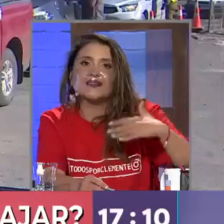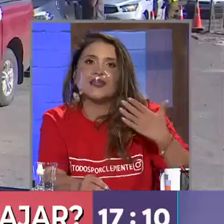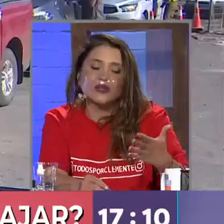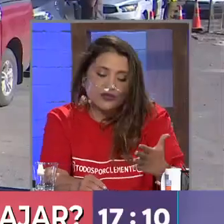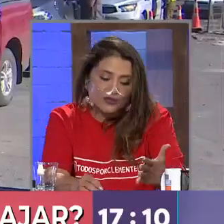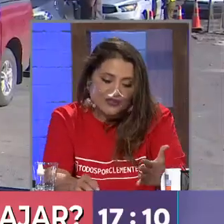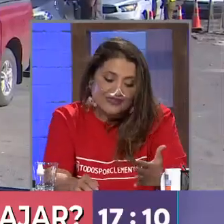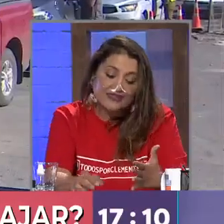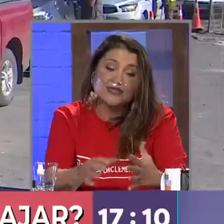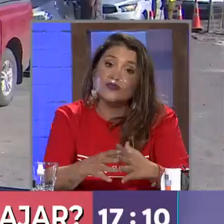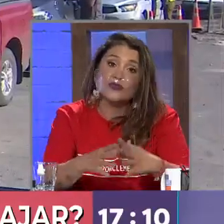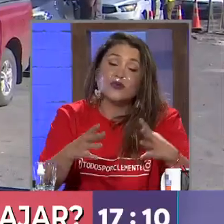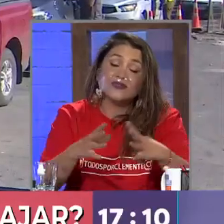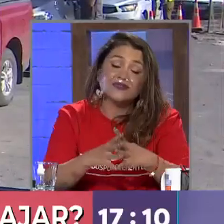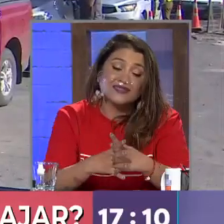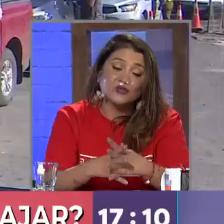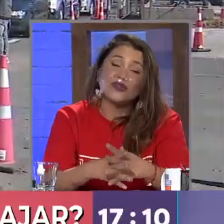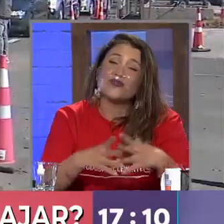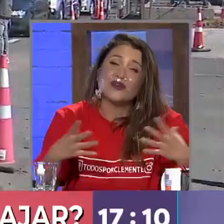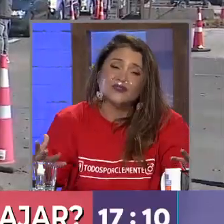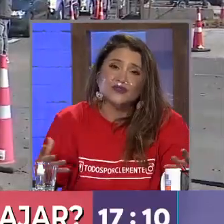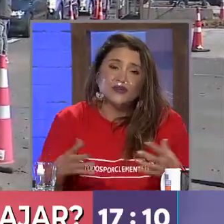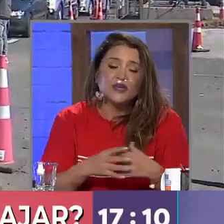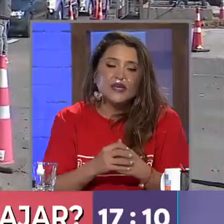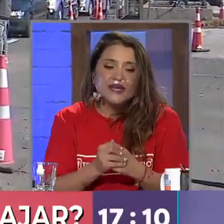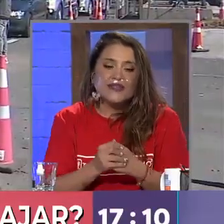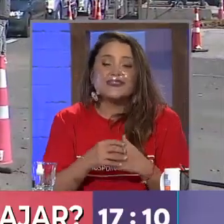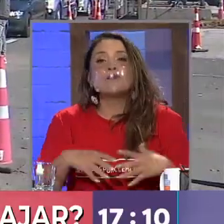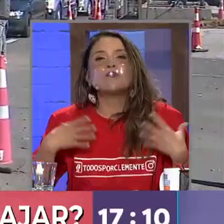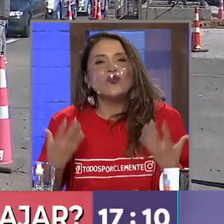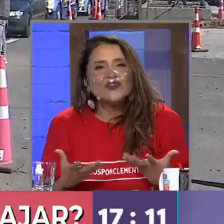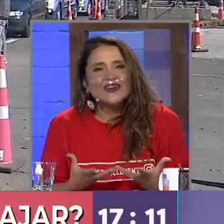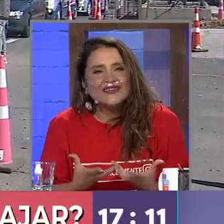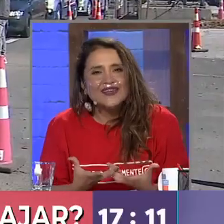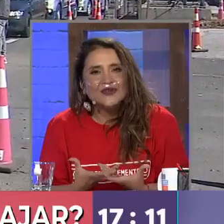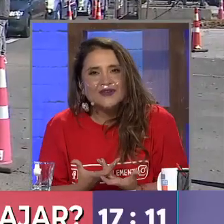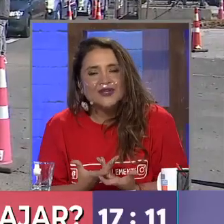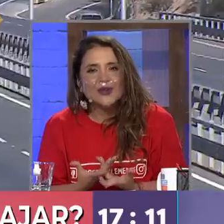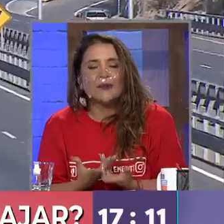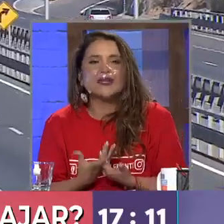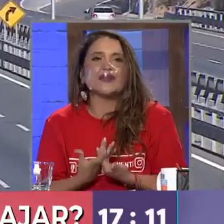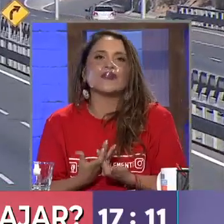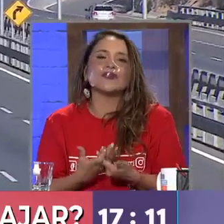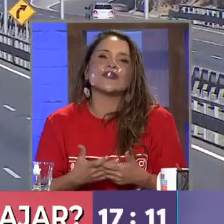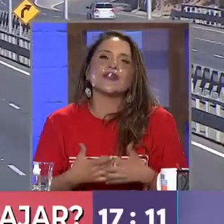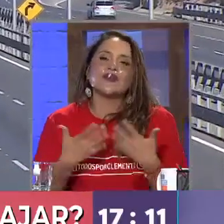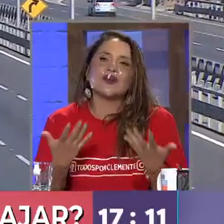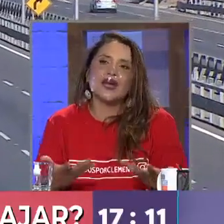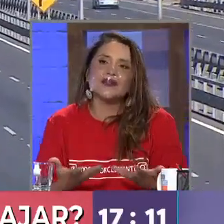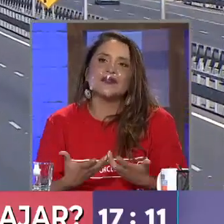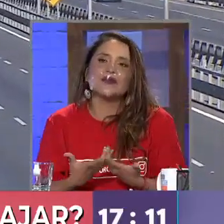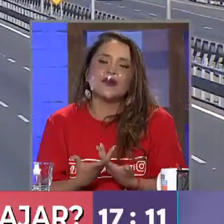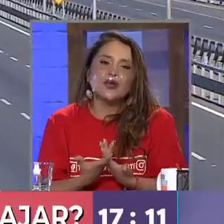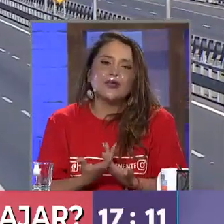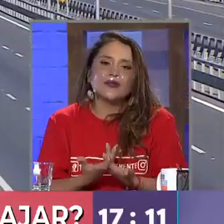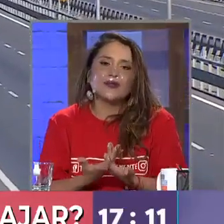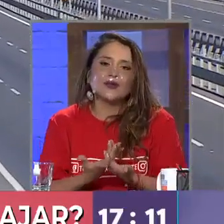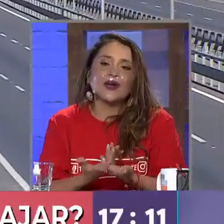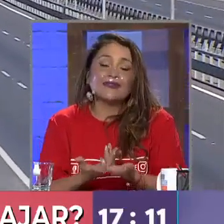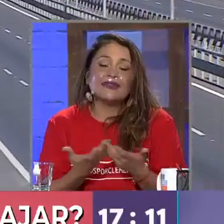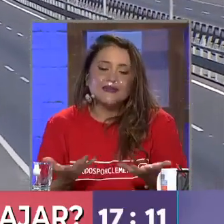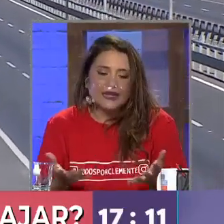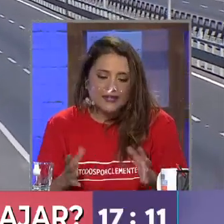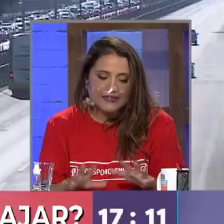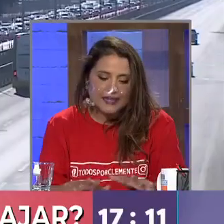desde el estallido. Entonces se está haciendo un esfuerzo desde el público que está yendo a ver estos espectáculos, desde los locales,